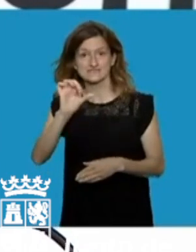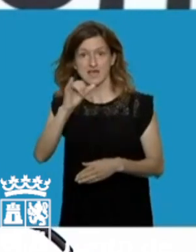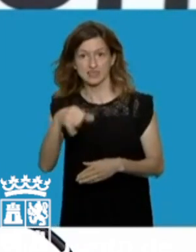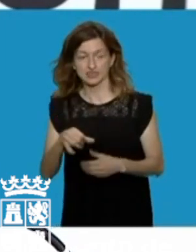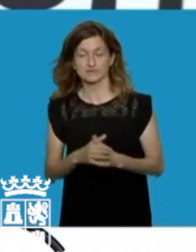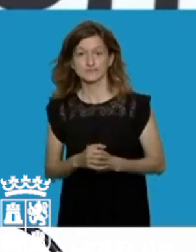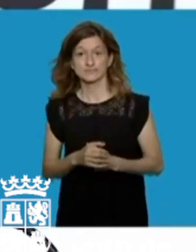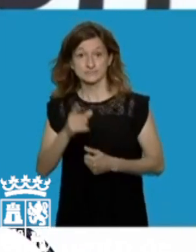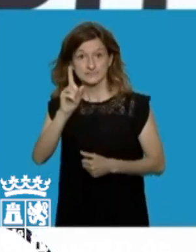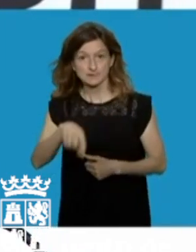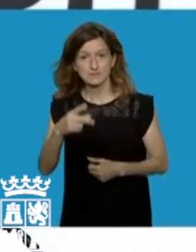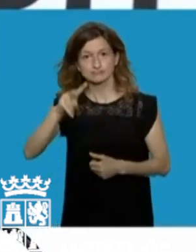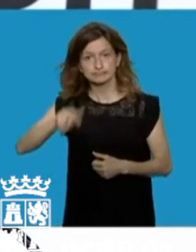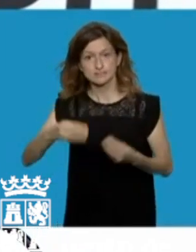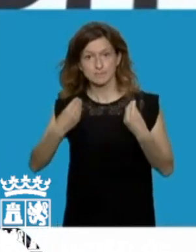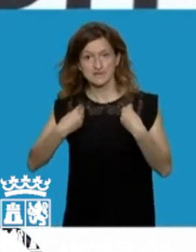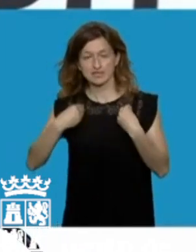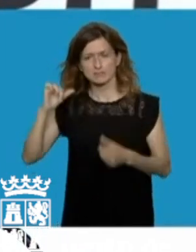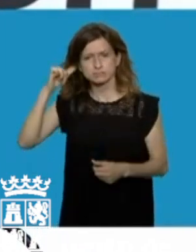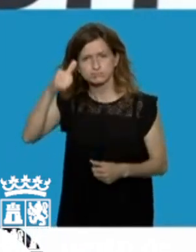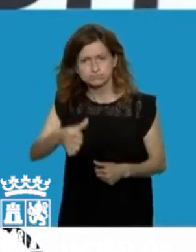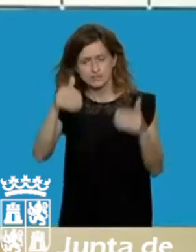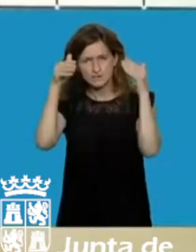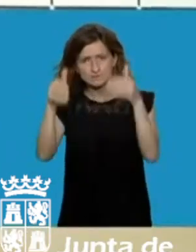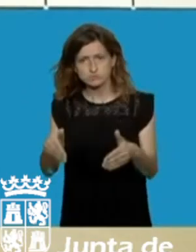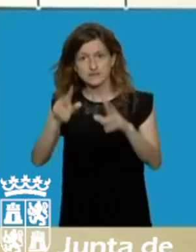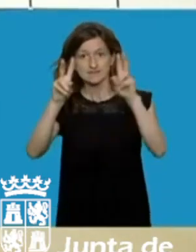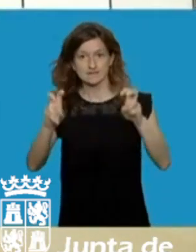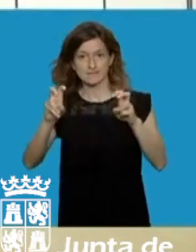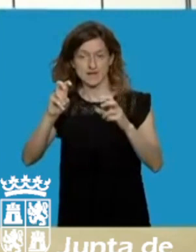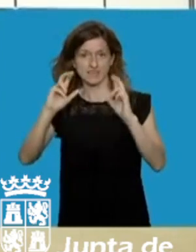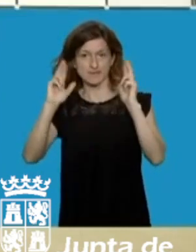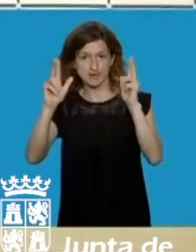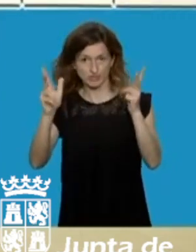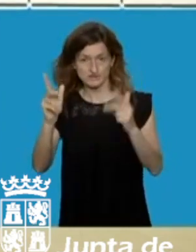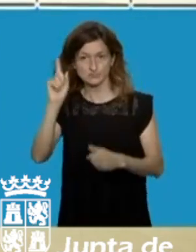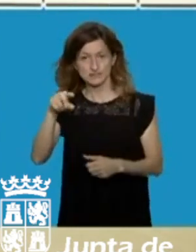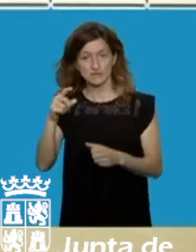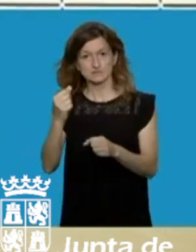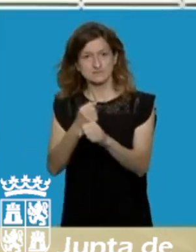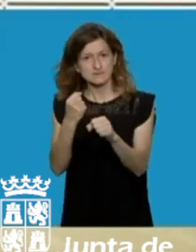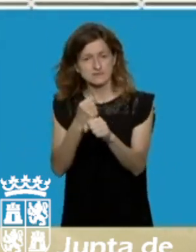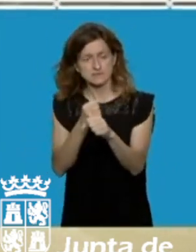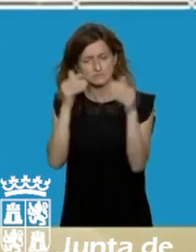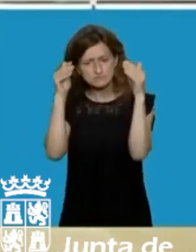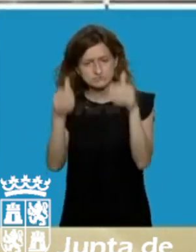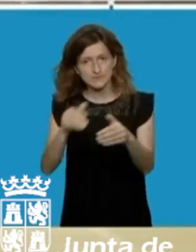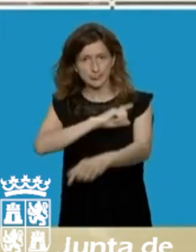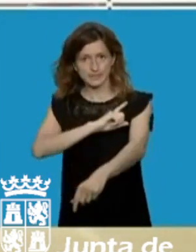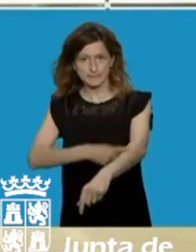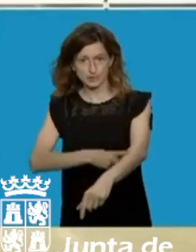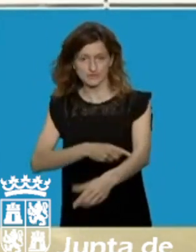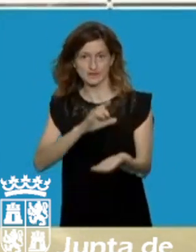también reconocer, por supuesto, una vida dedicada al mundo del baloncesto y su gran labor por este deporte en